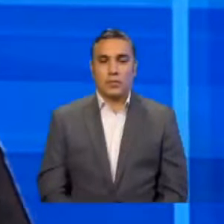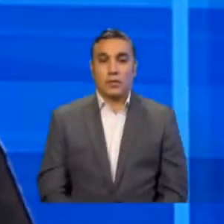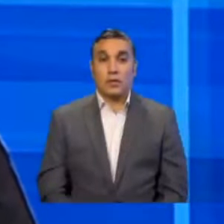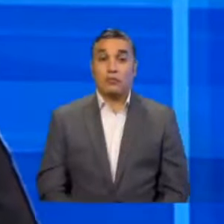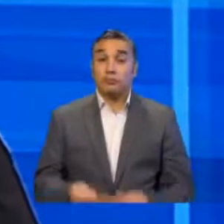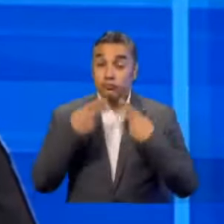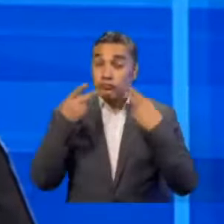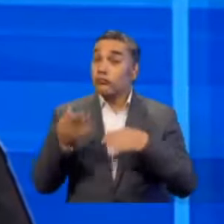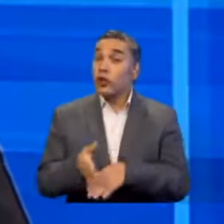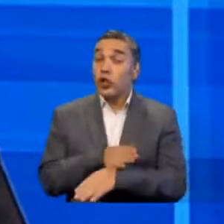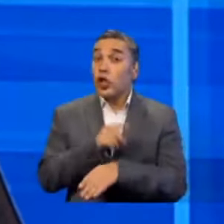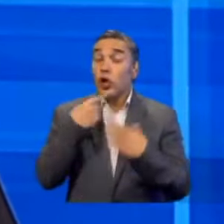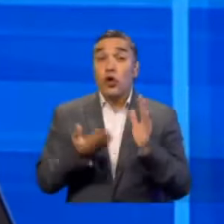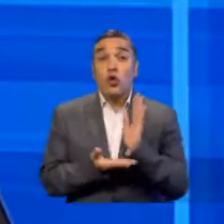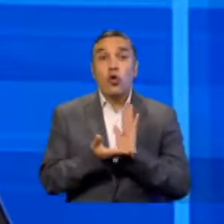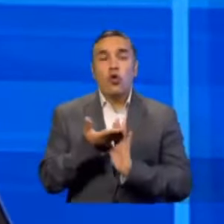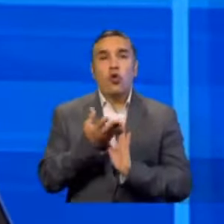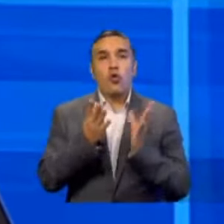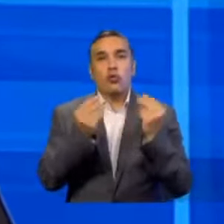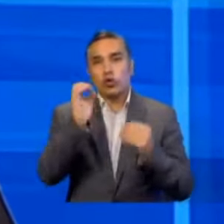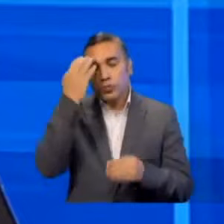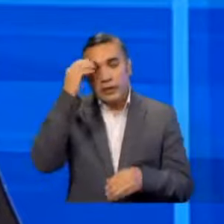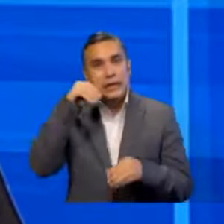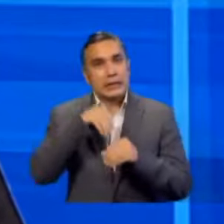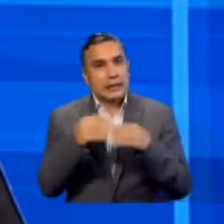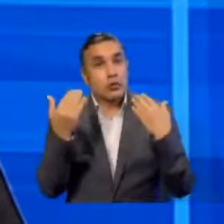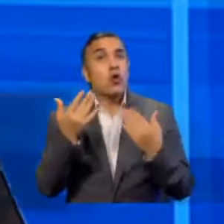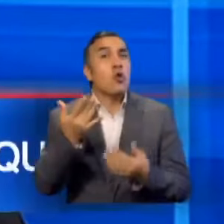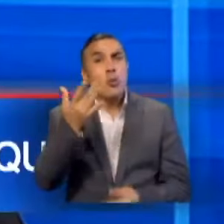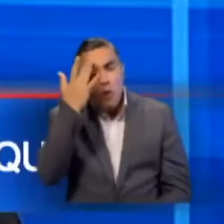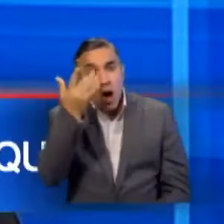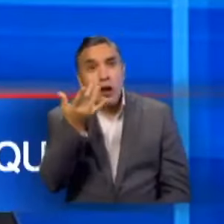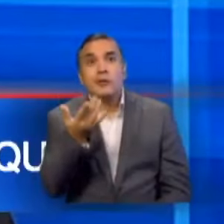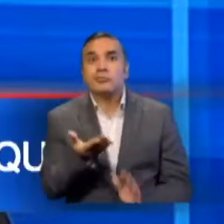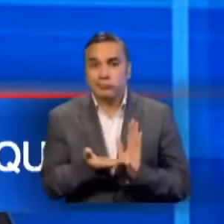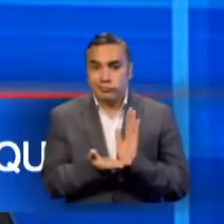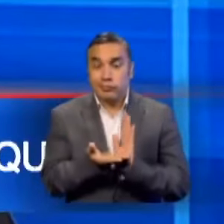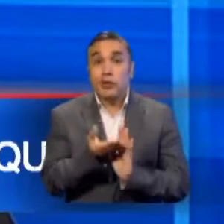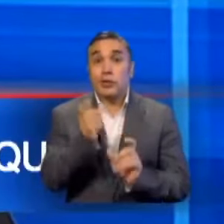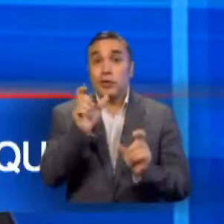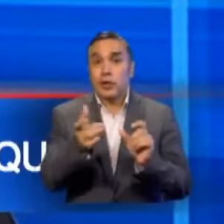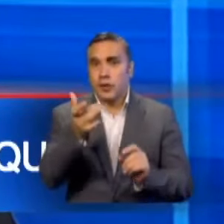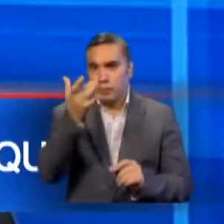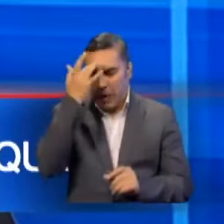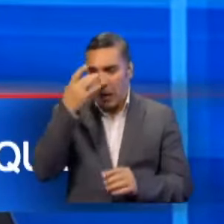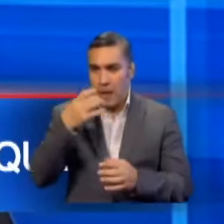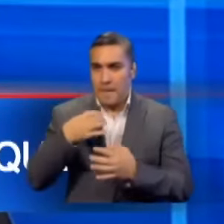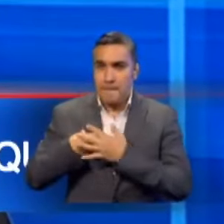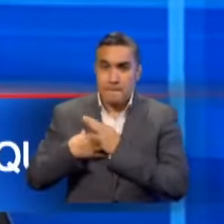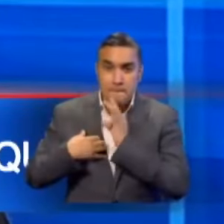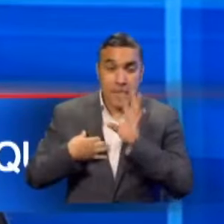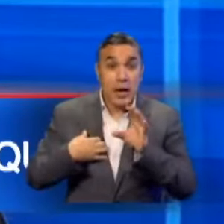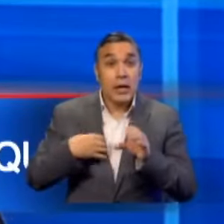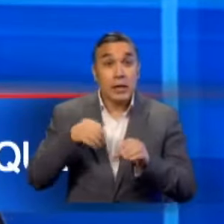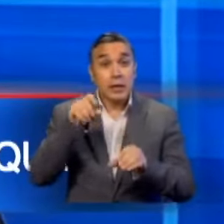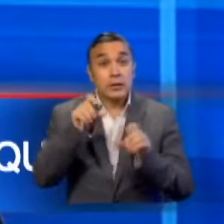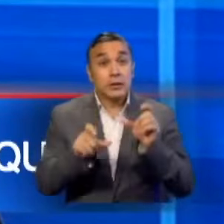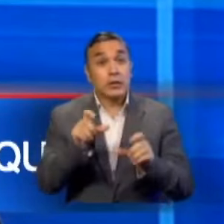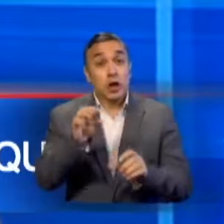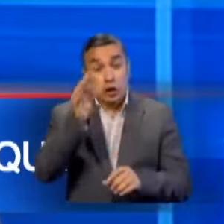Como lo anunciamos, aumenta la preocupación en Guayaquil por el incremento de casos COVID-19. Las unidades de